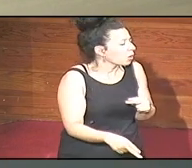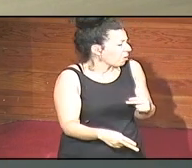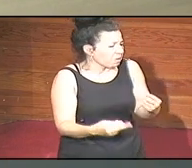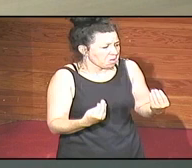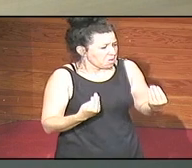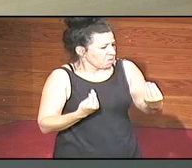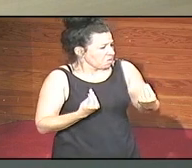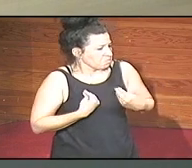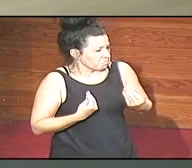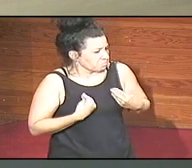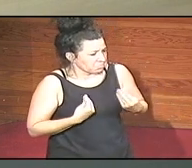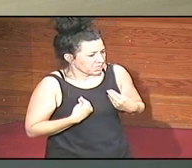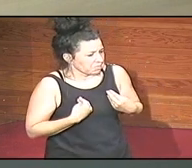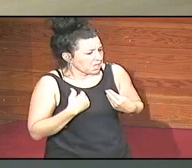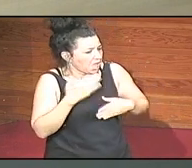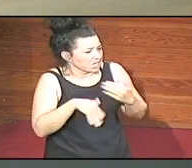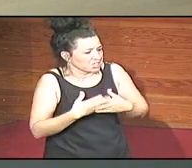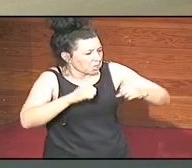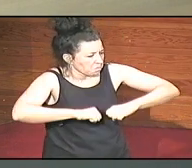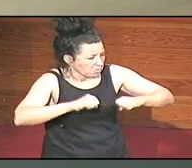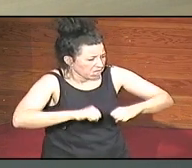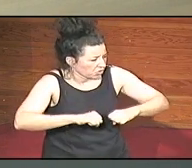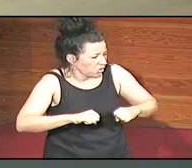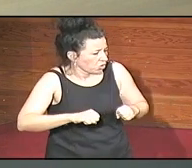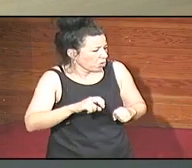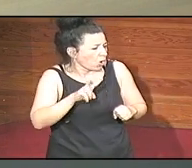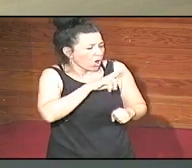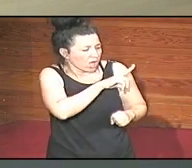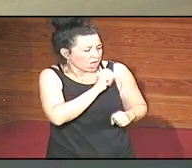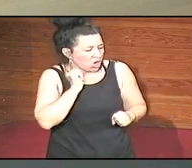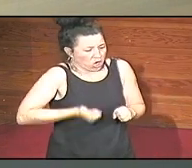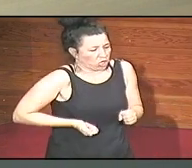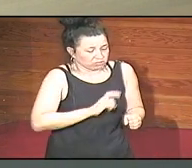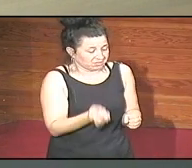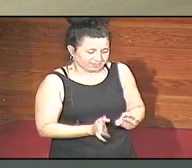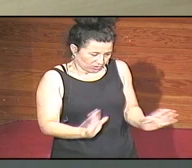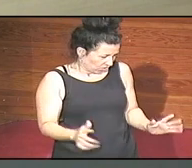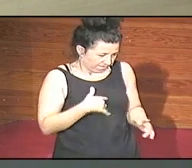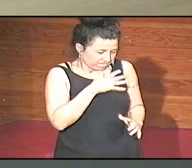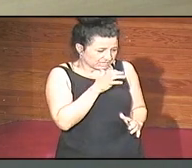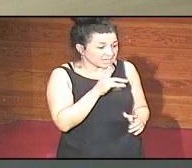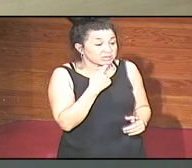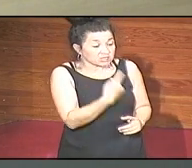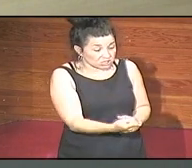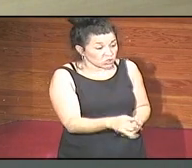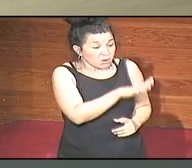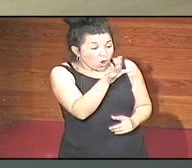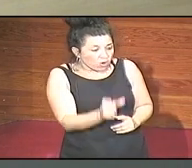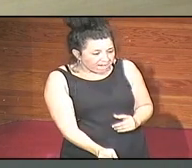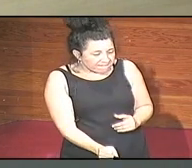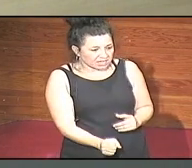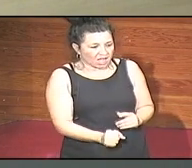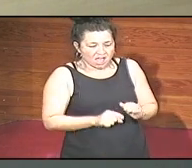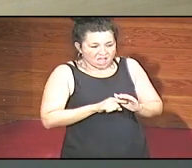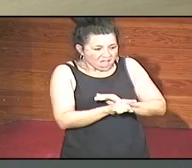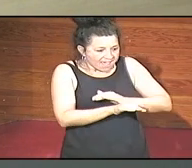pero bueno es un costo es un continente muy joven decía antes que está en constante evolución y creo que sí que va a